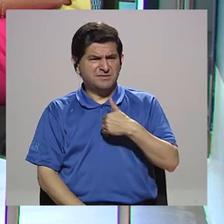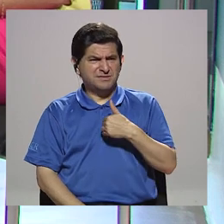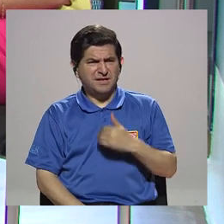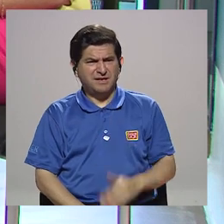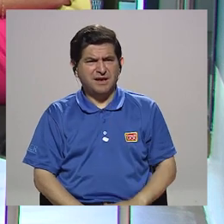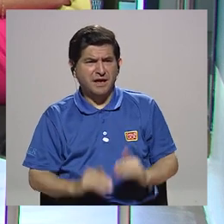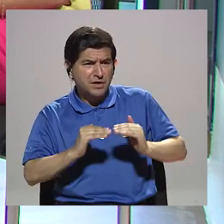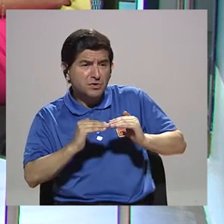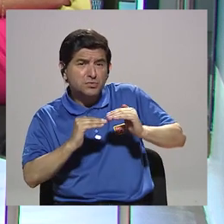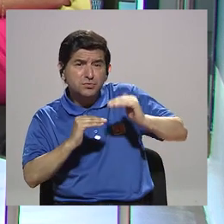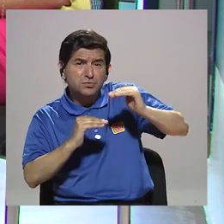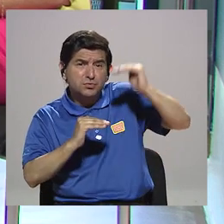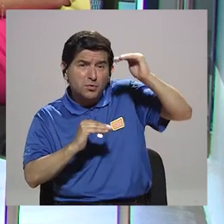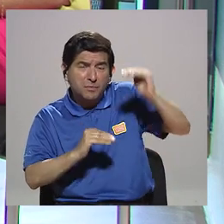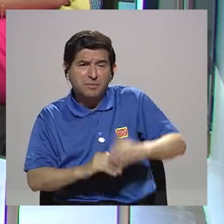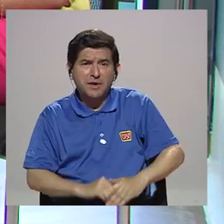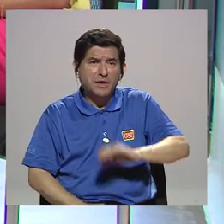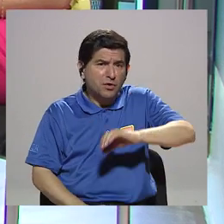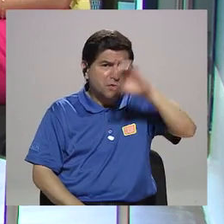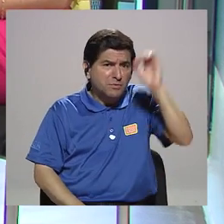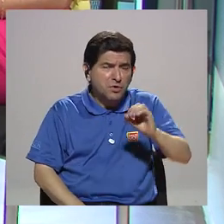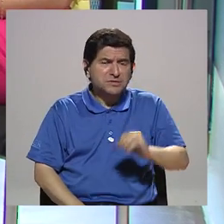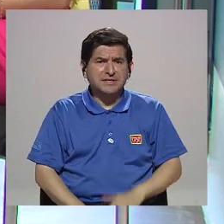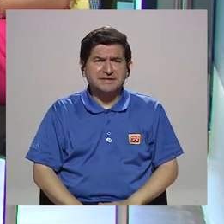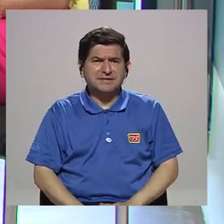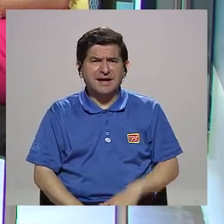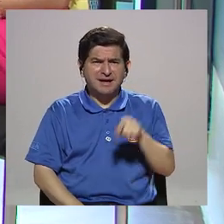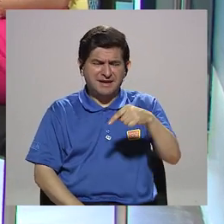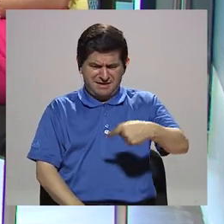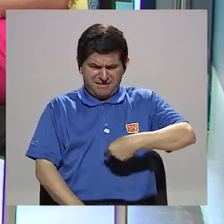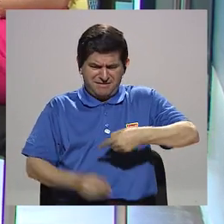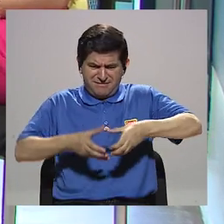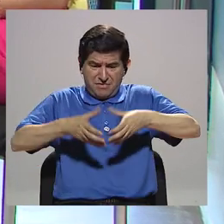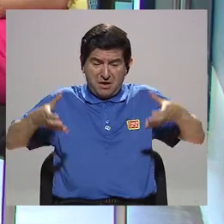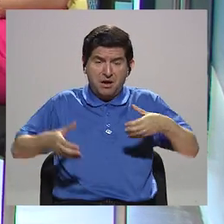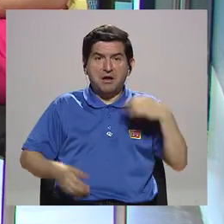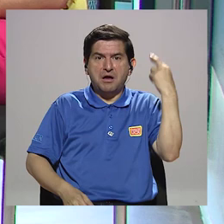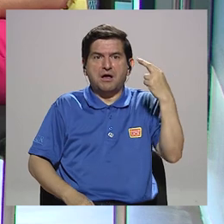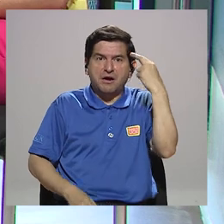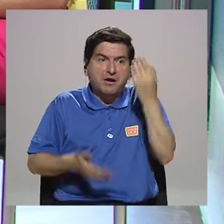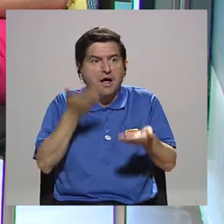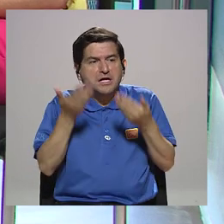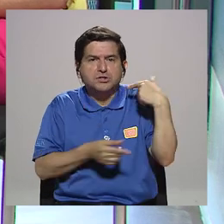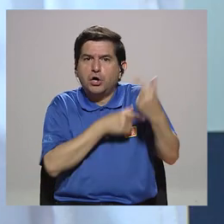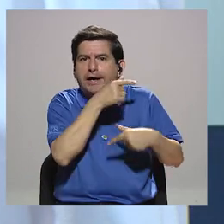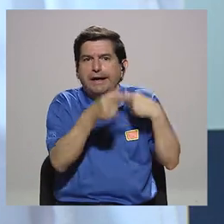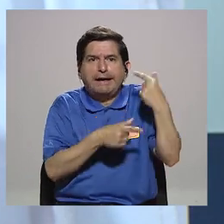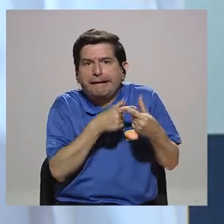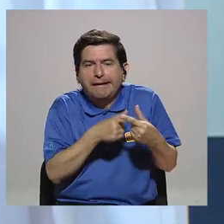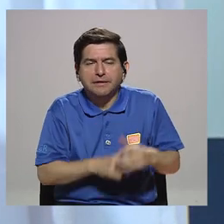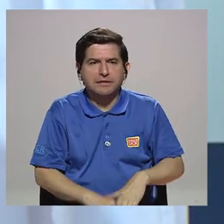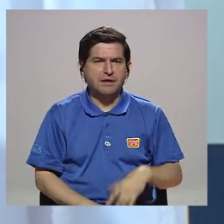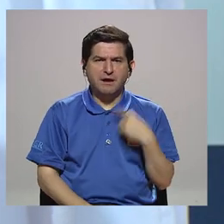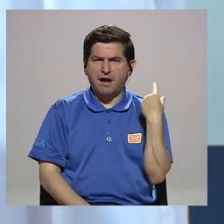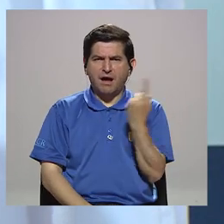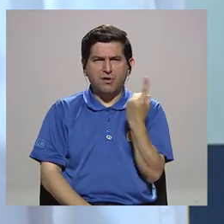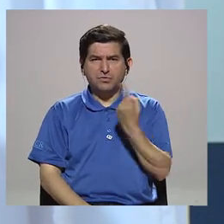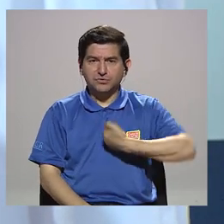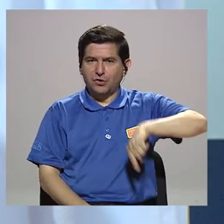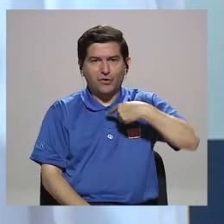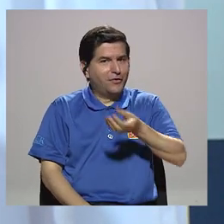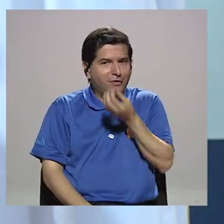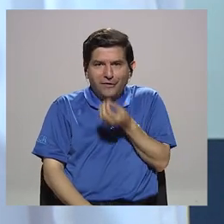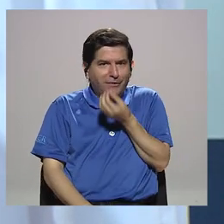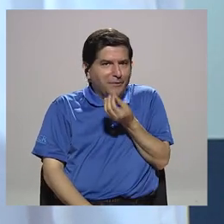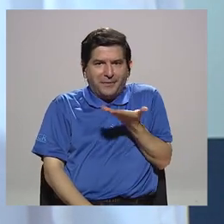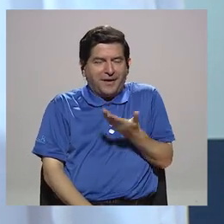tengan mayor, digamos, probabilidad de que tengan gastritis por alguna razón, qué sé yo, genética o así, o es puramente por lo que